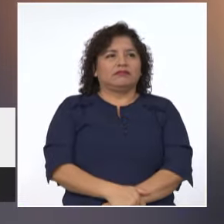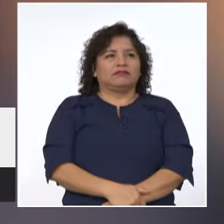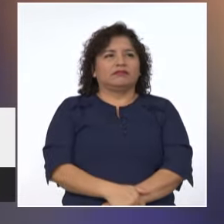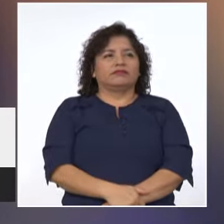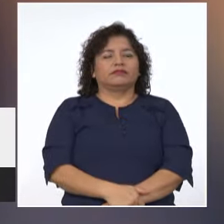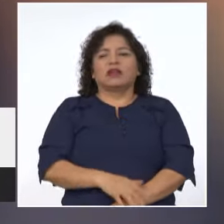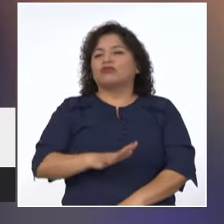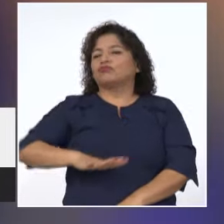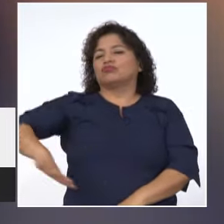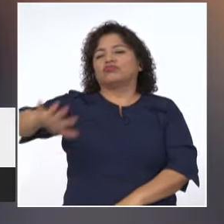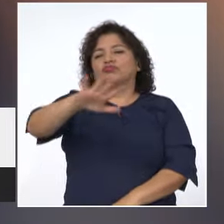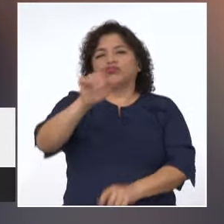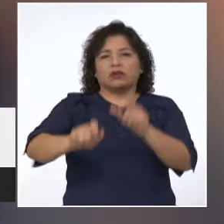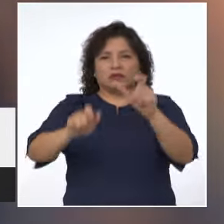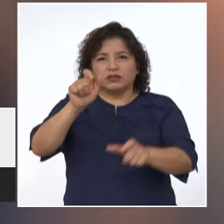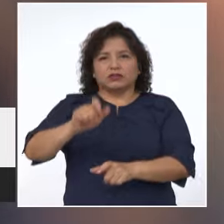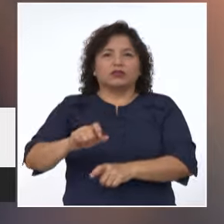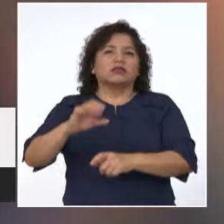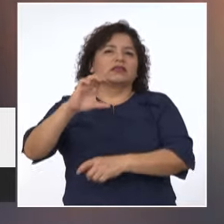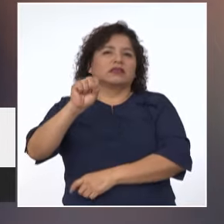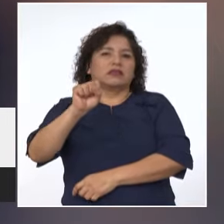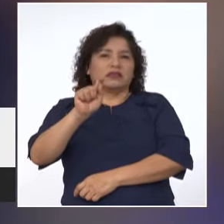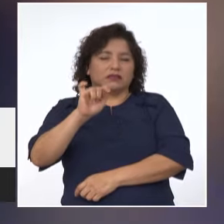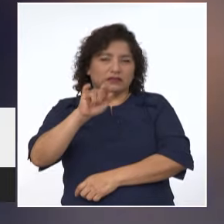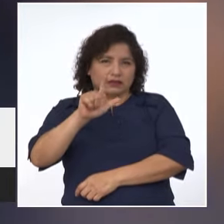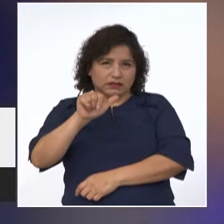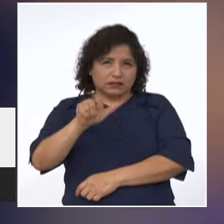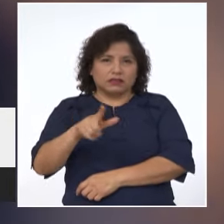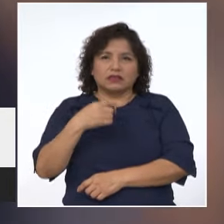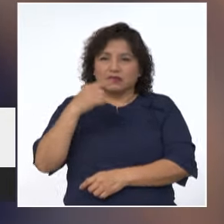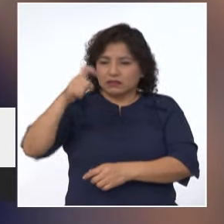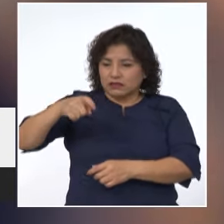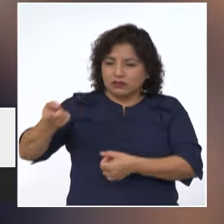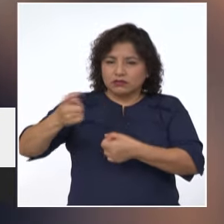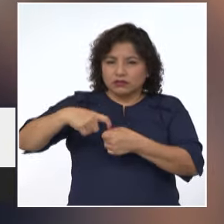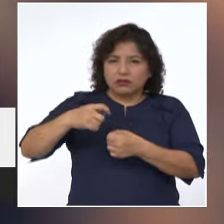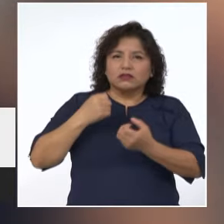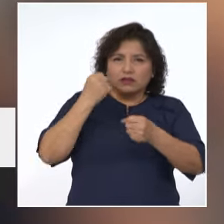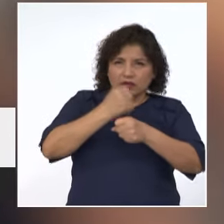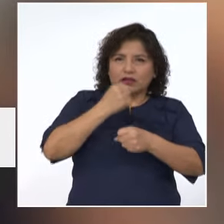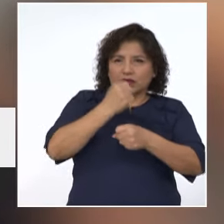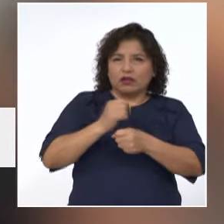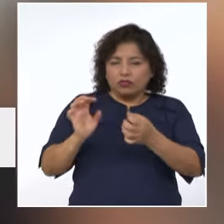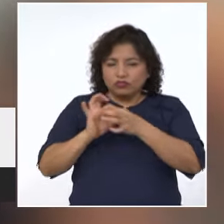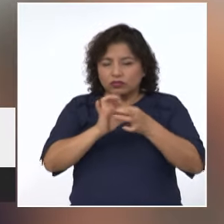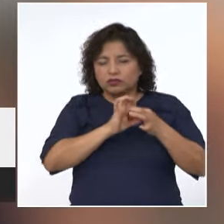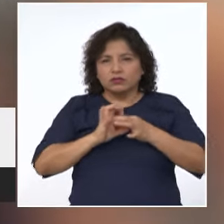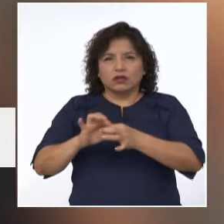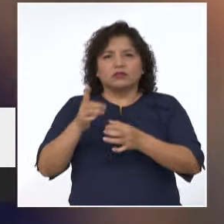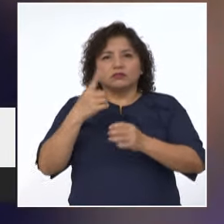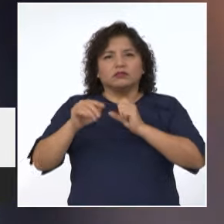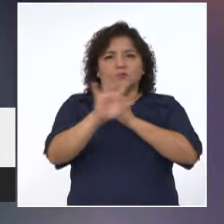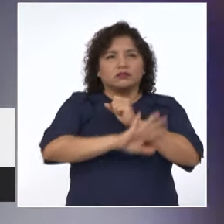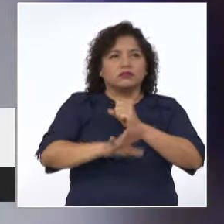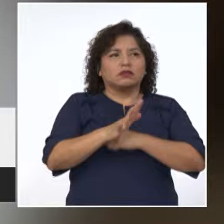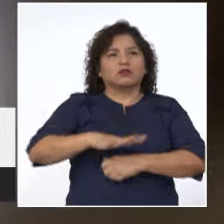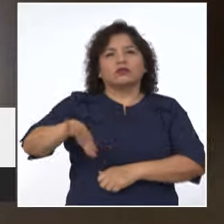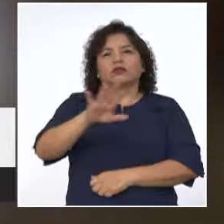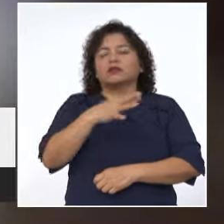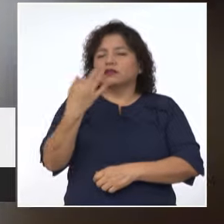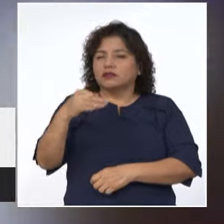Toda la población de Castilla debemos involucrarnos, porque seguridad ciudadana es tarea de todos. Entonces siempre invocando y